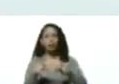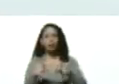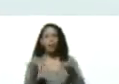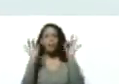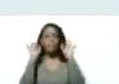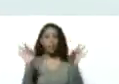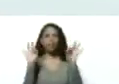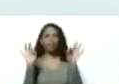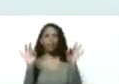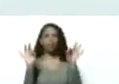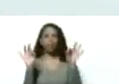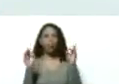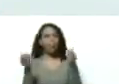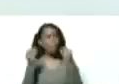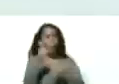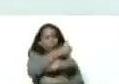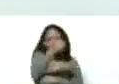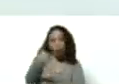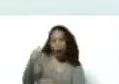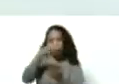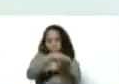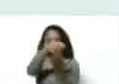específicos para cada estado,